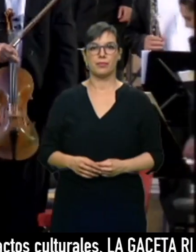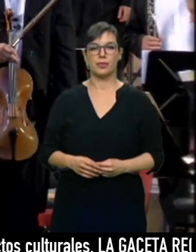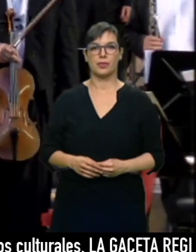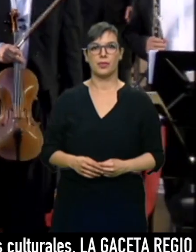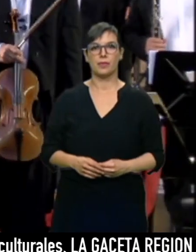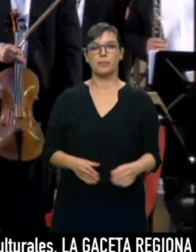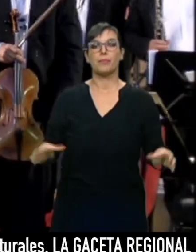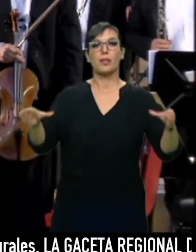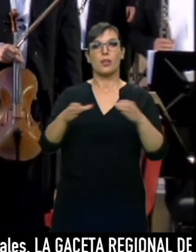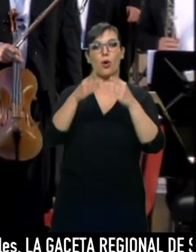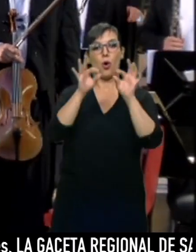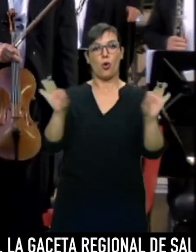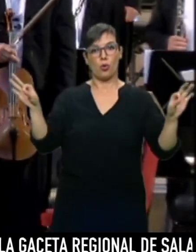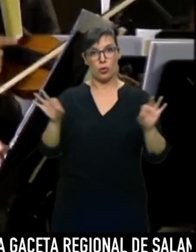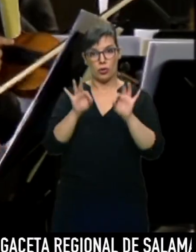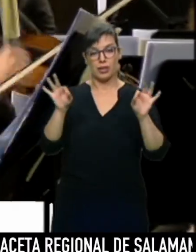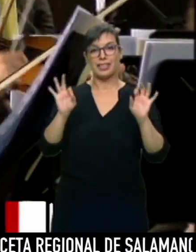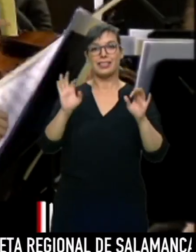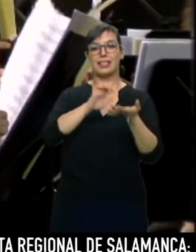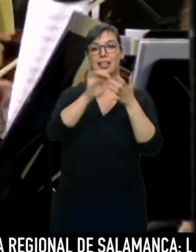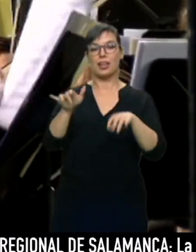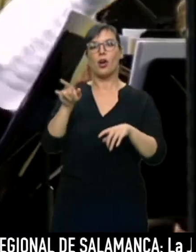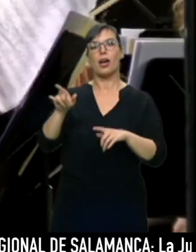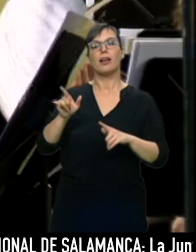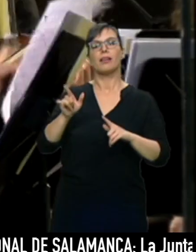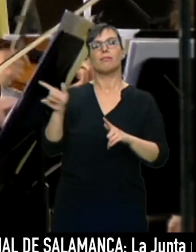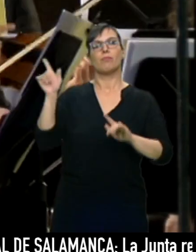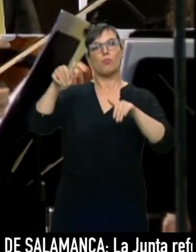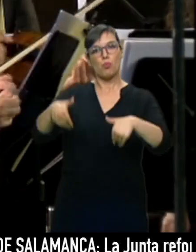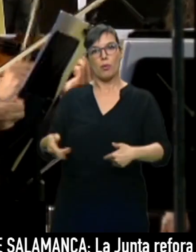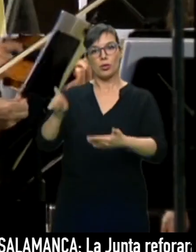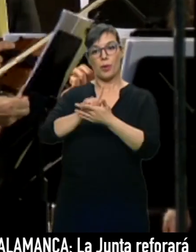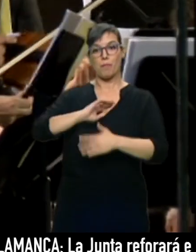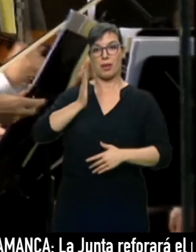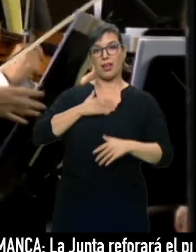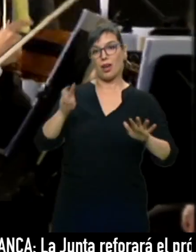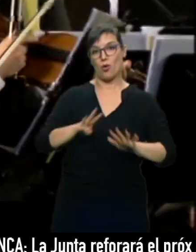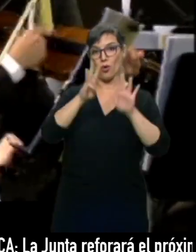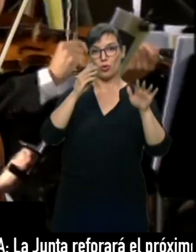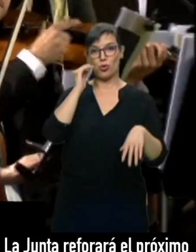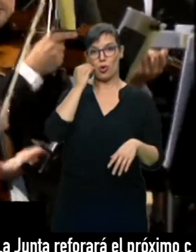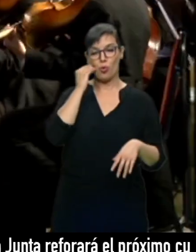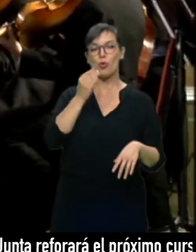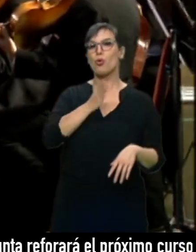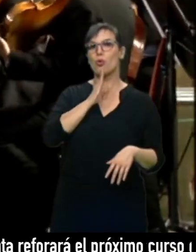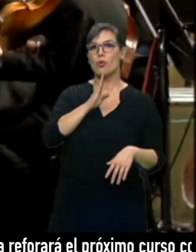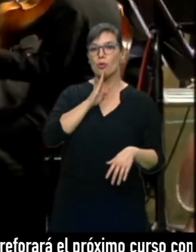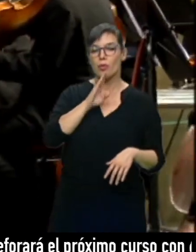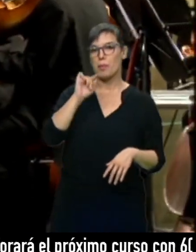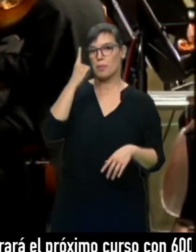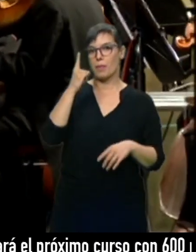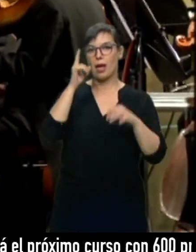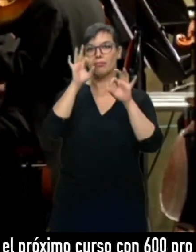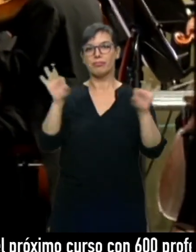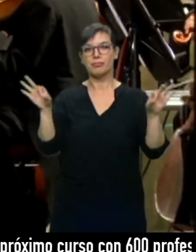La Orquesta Sinfónica de Castilla y León regresará de manera presencial mañana, 8 de julio. El lugar elegido para su primer